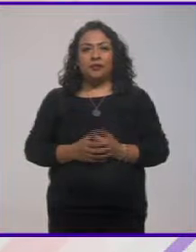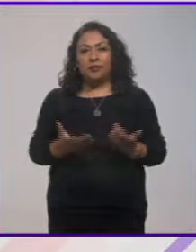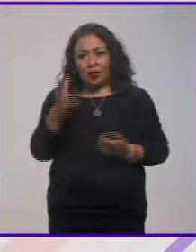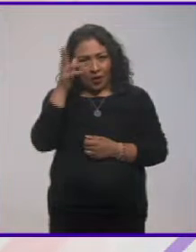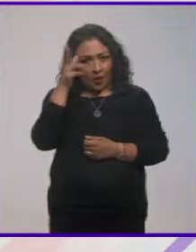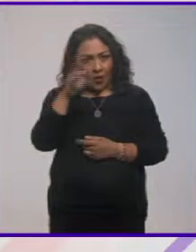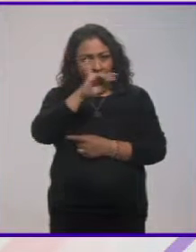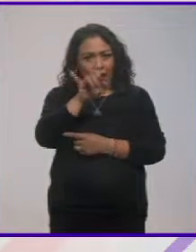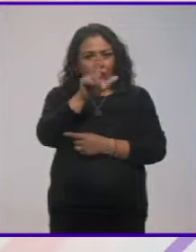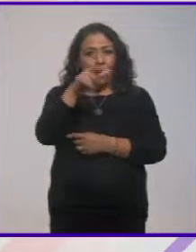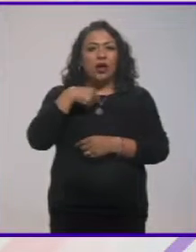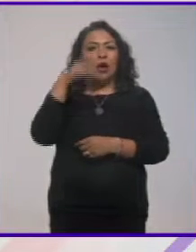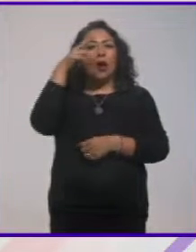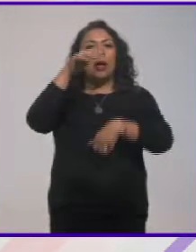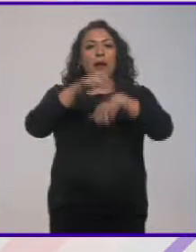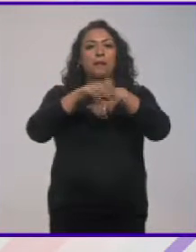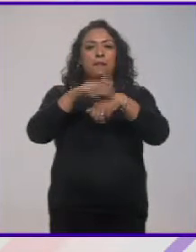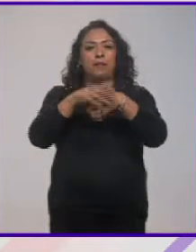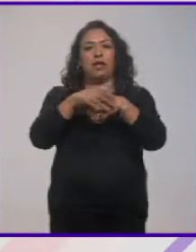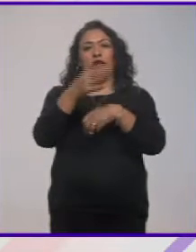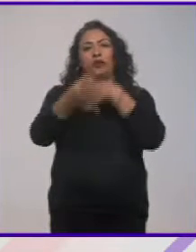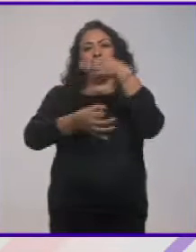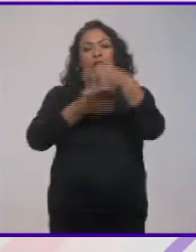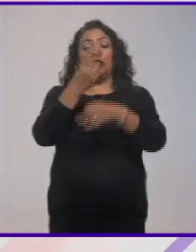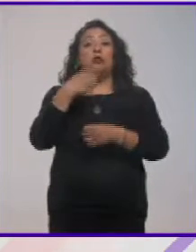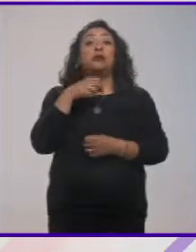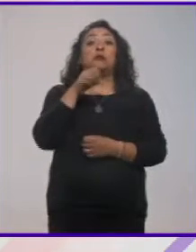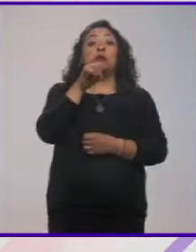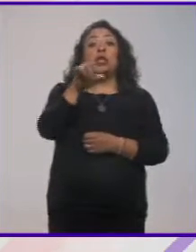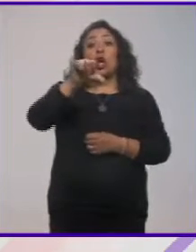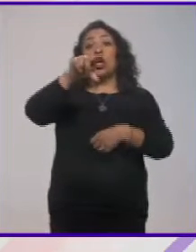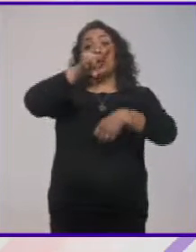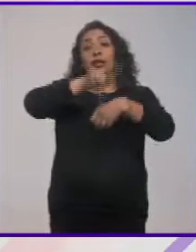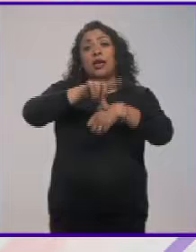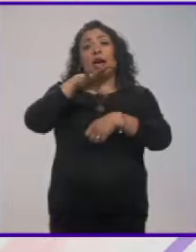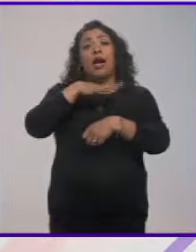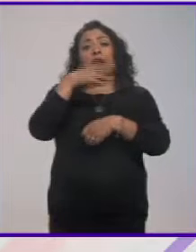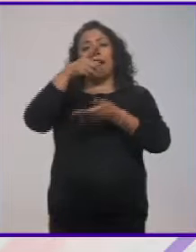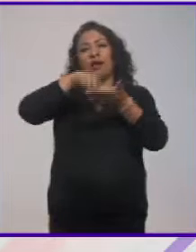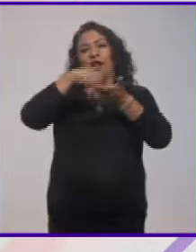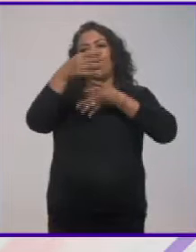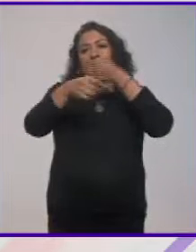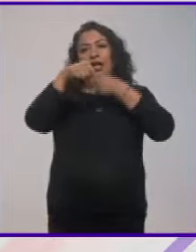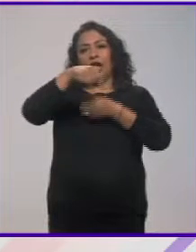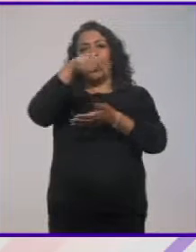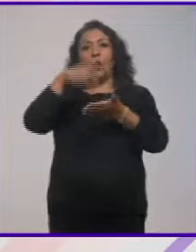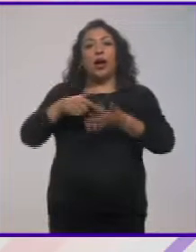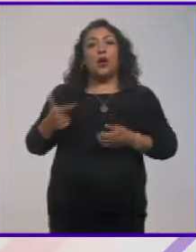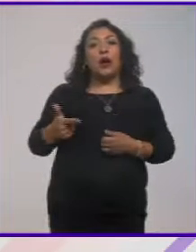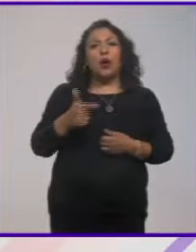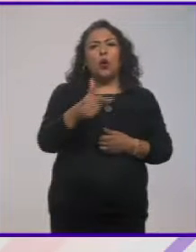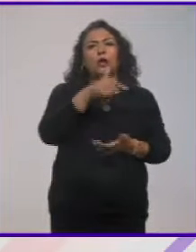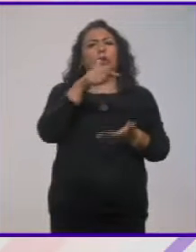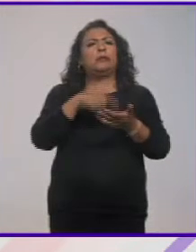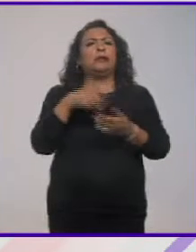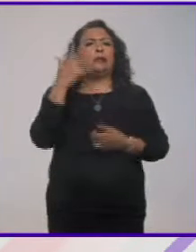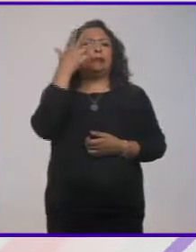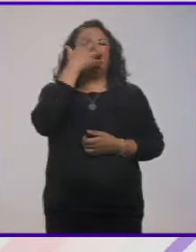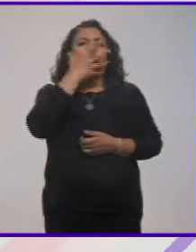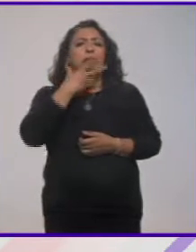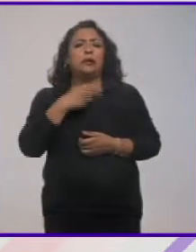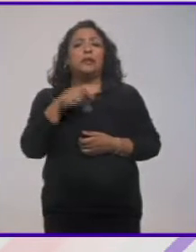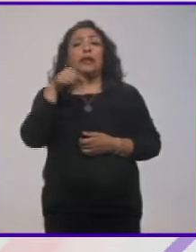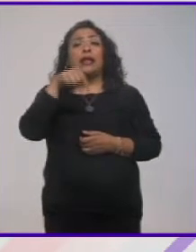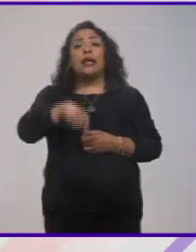¿Qué tal, Julio? ¿Qué tal, amigos de Noticias 22? Así es, este día tendremos nuestro noticiero desde Guanajuato, en un lugar maravilloso.